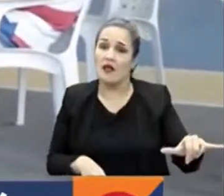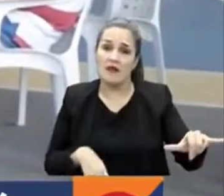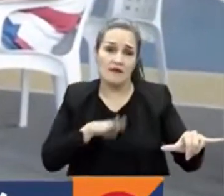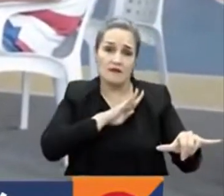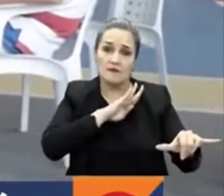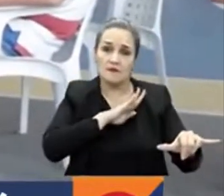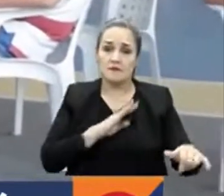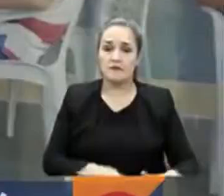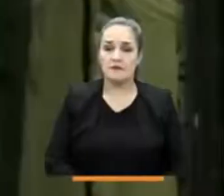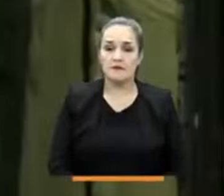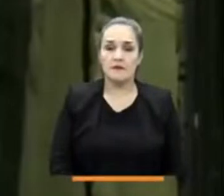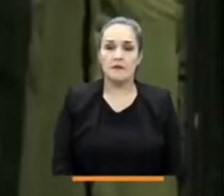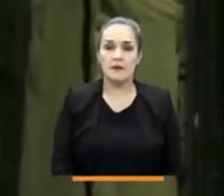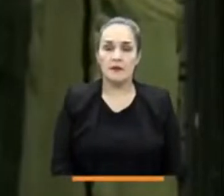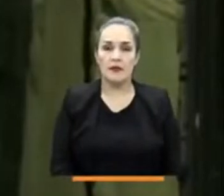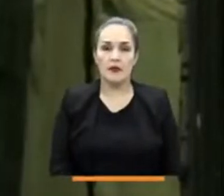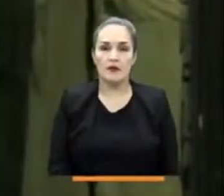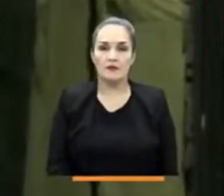Yáñez.